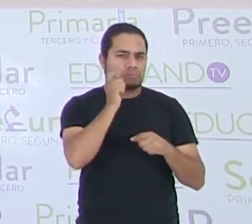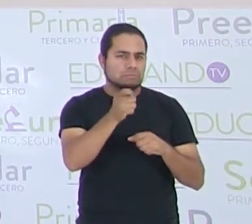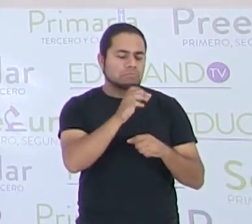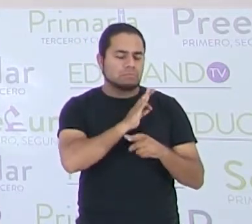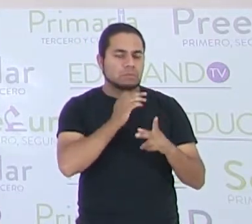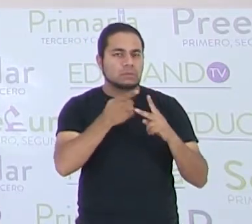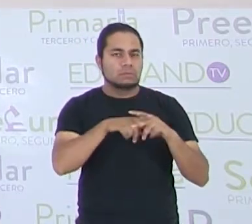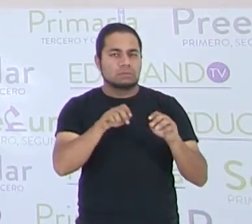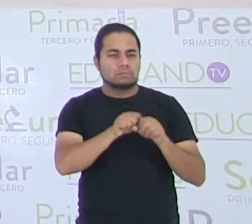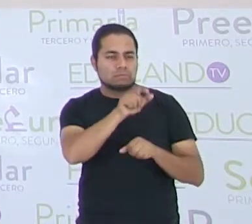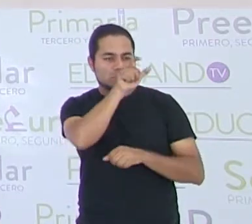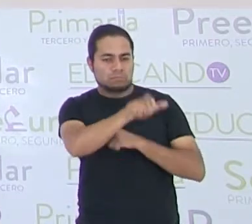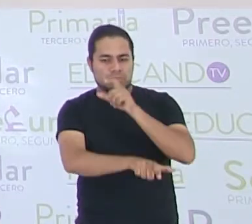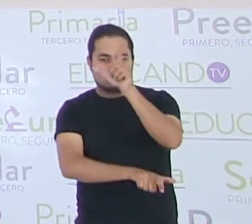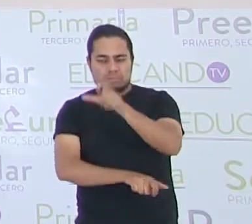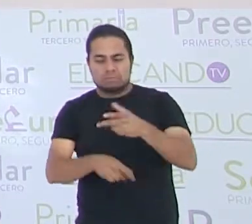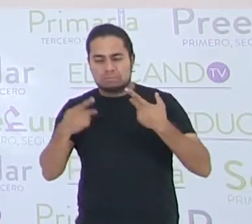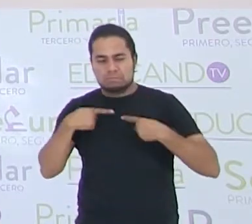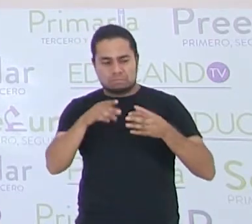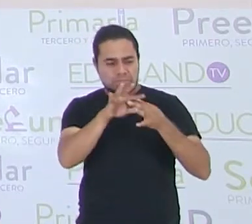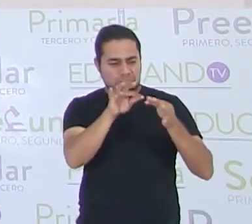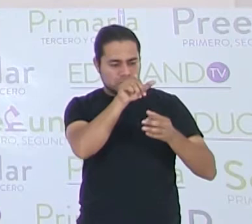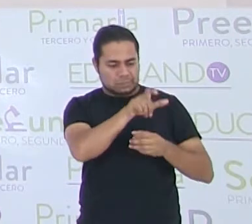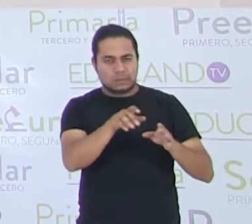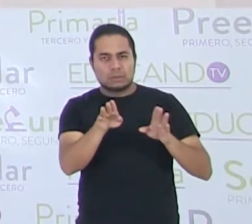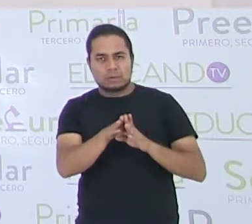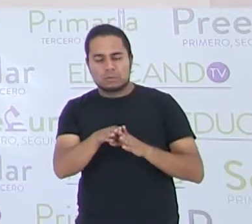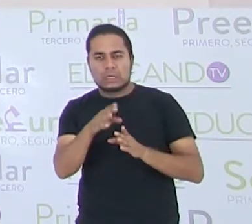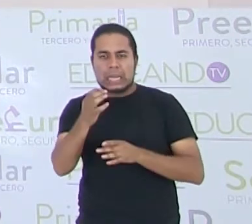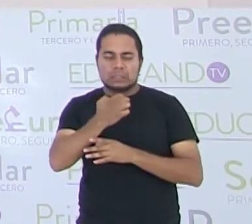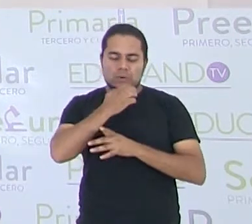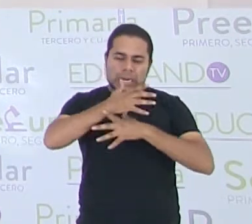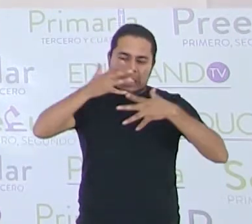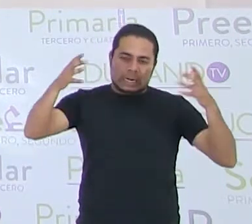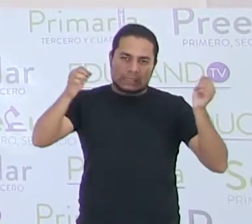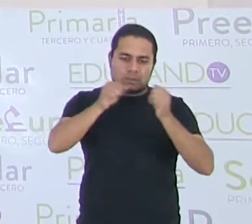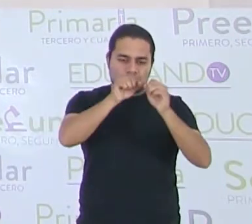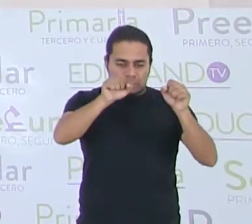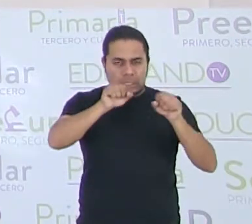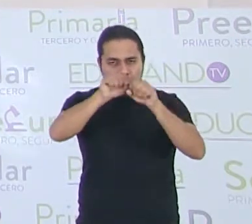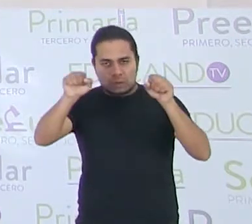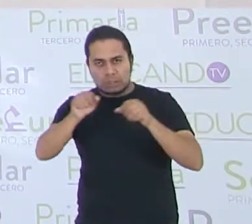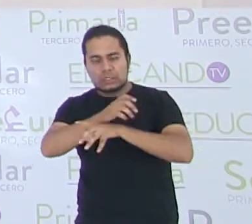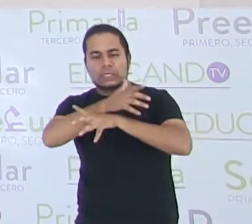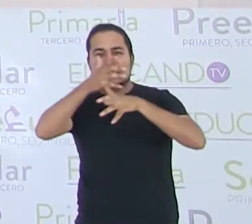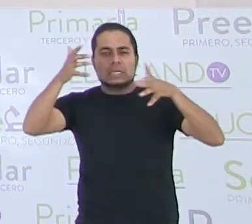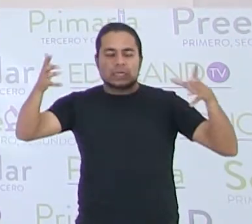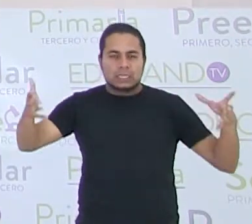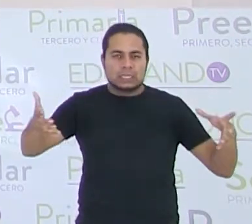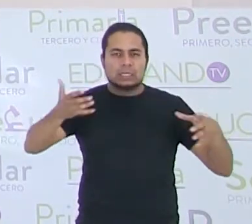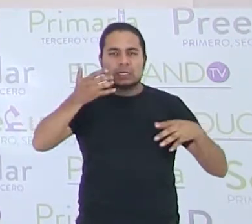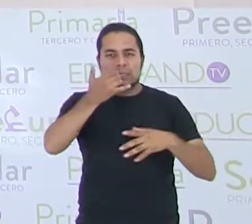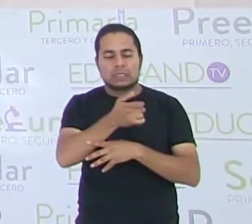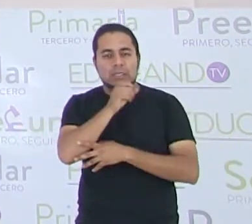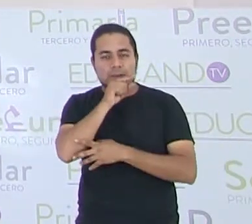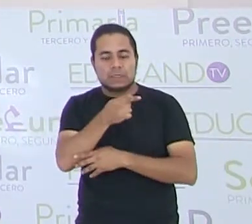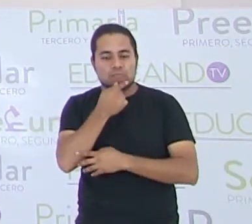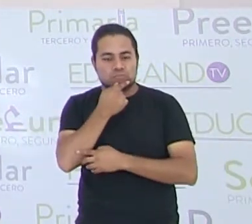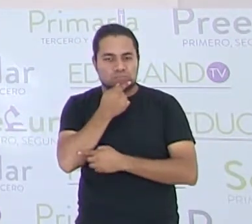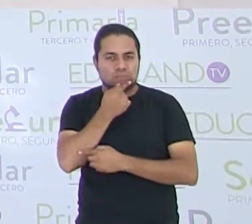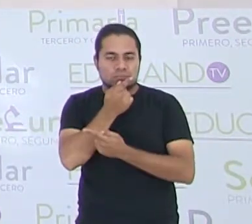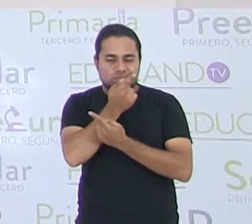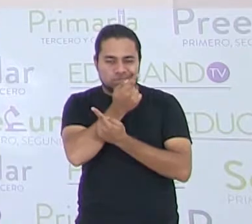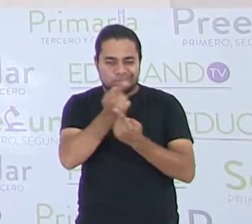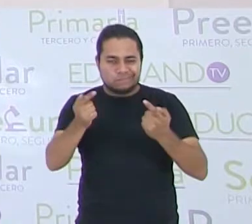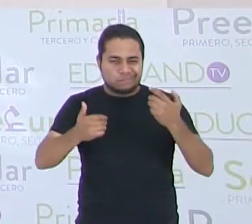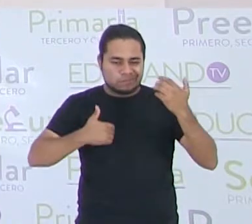personajes. Entonces dice, en una escuela grande con salones amplios y niños extremadamente